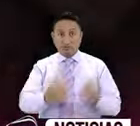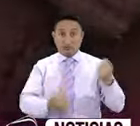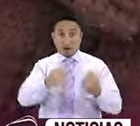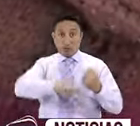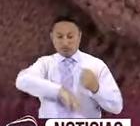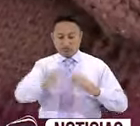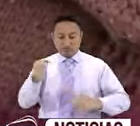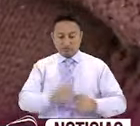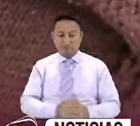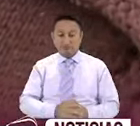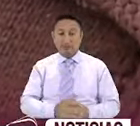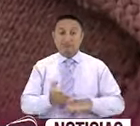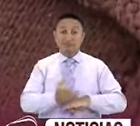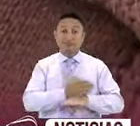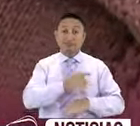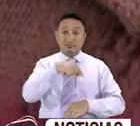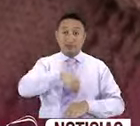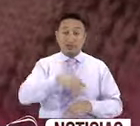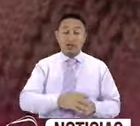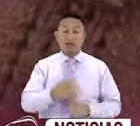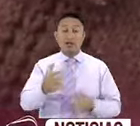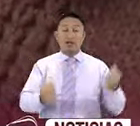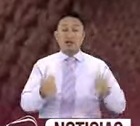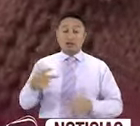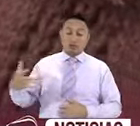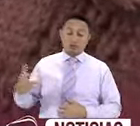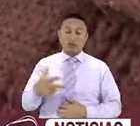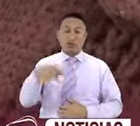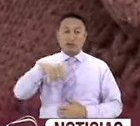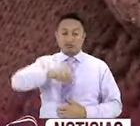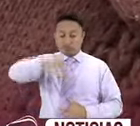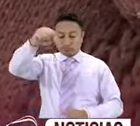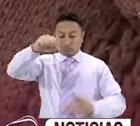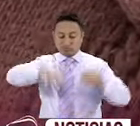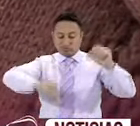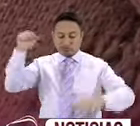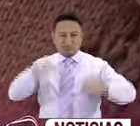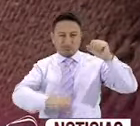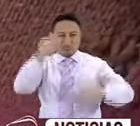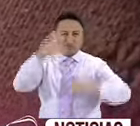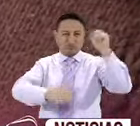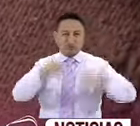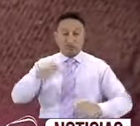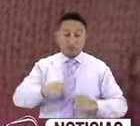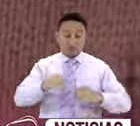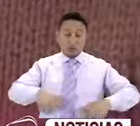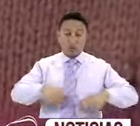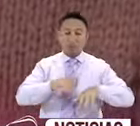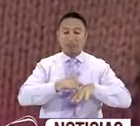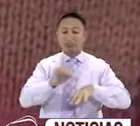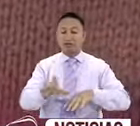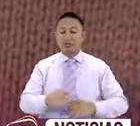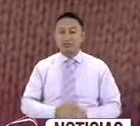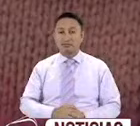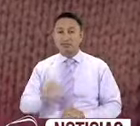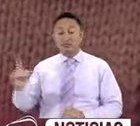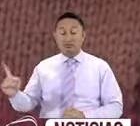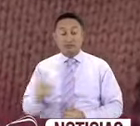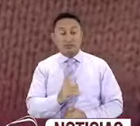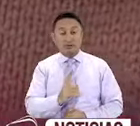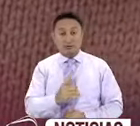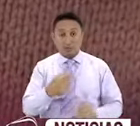se han dedicado en venir a desmantelar carros aquí en nuestro sector. Nosotros que salimos de mañana a dejar a nuestros